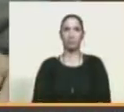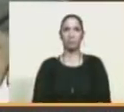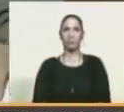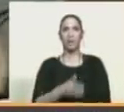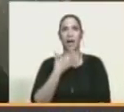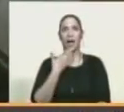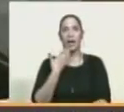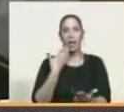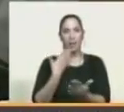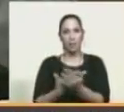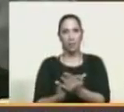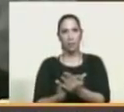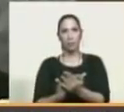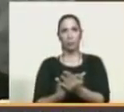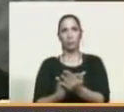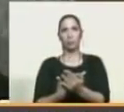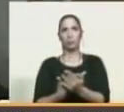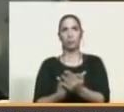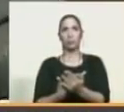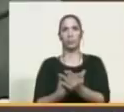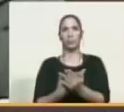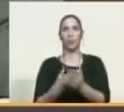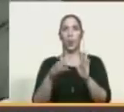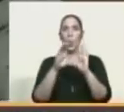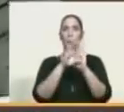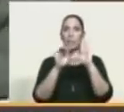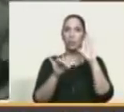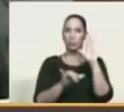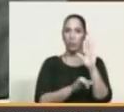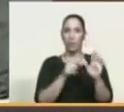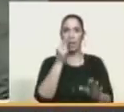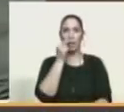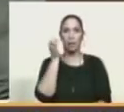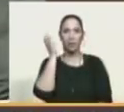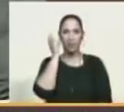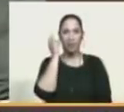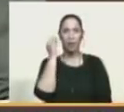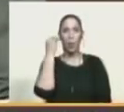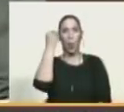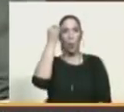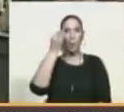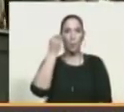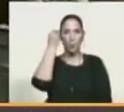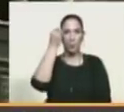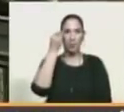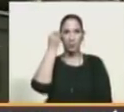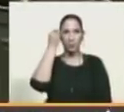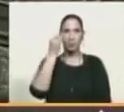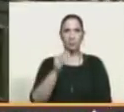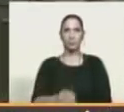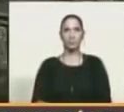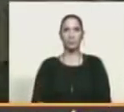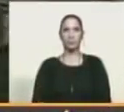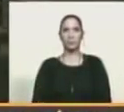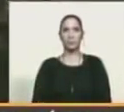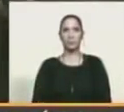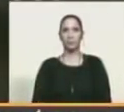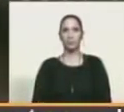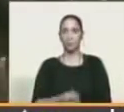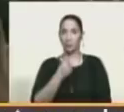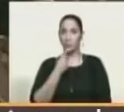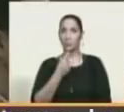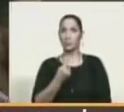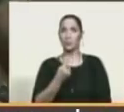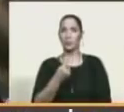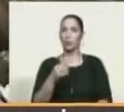Agradezco a los compañeros y a las compañeras constituyentes su comprensión. Lo dijo Jesús, todo